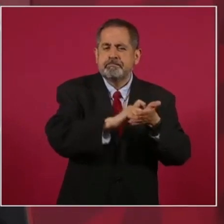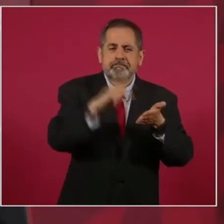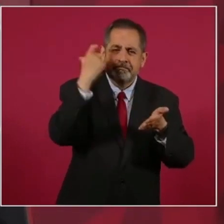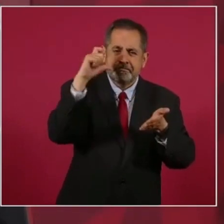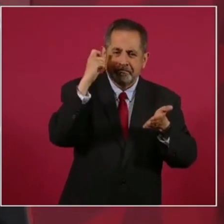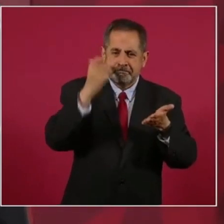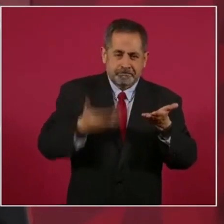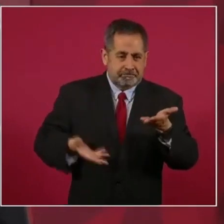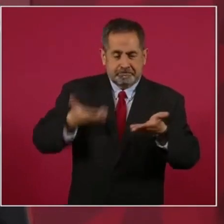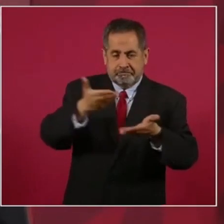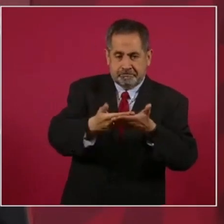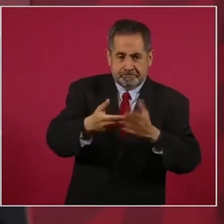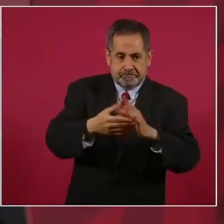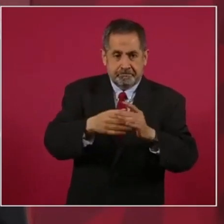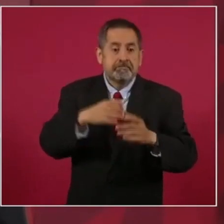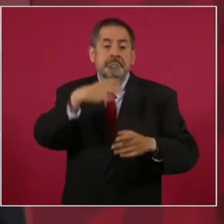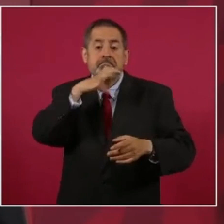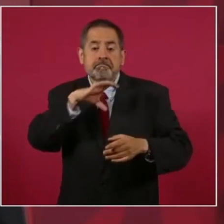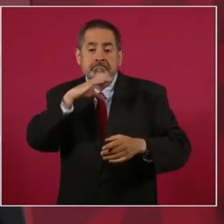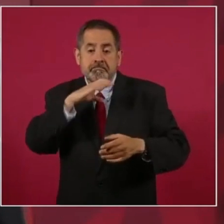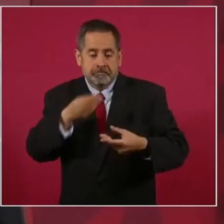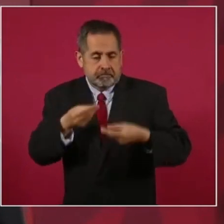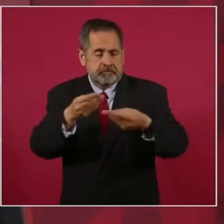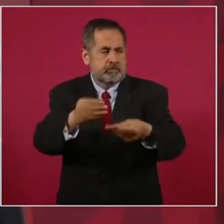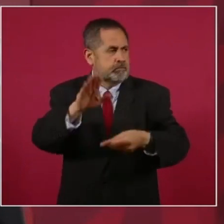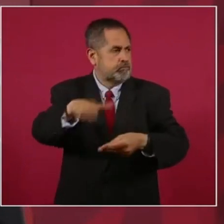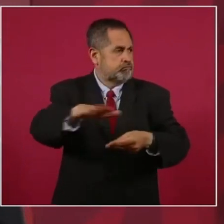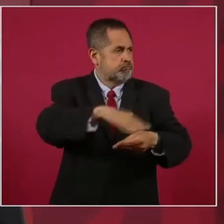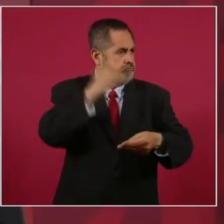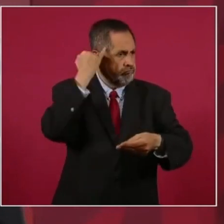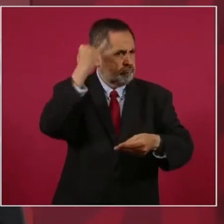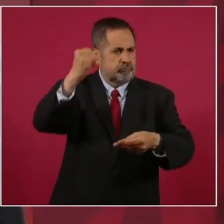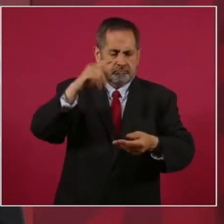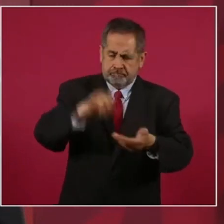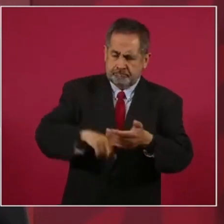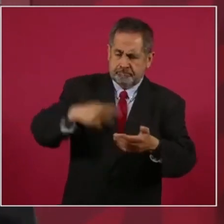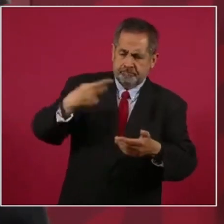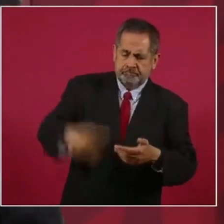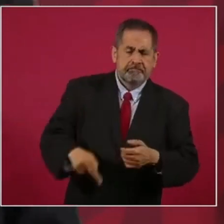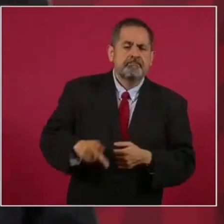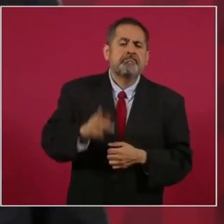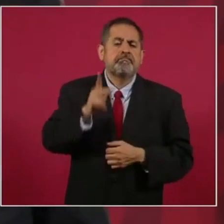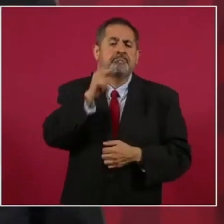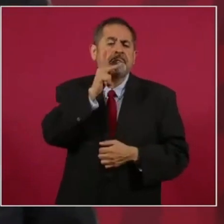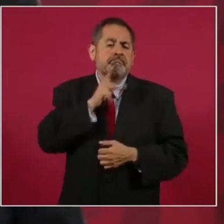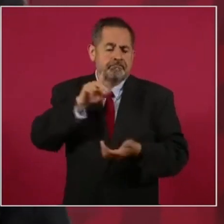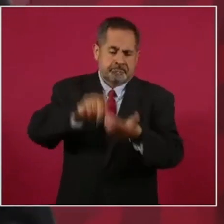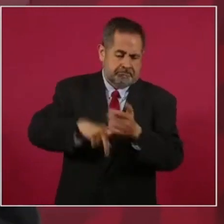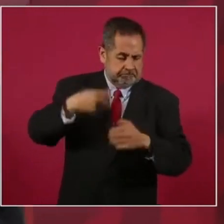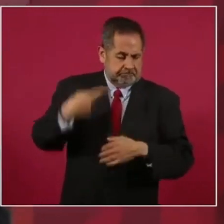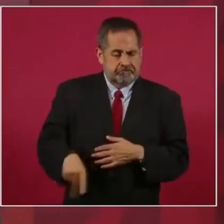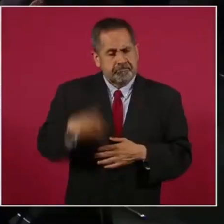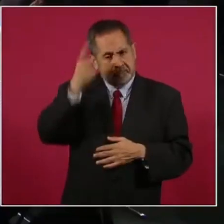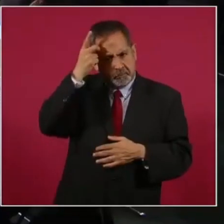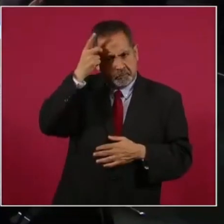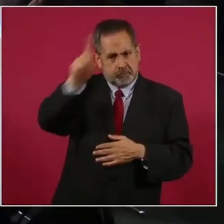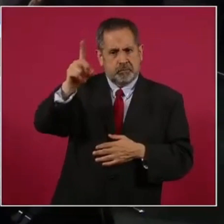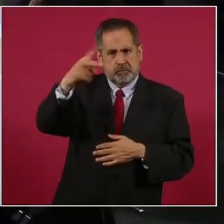para que el petróleo fuese propiedad de la nación.